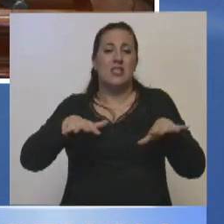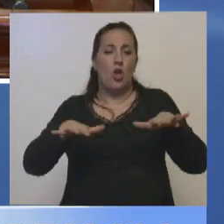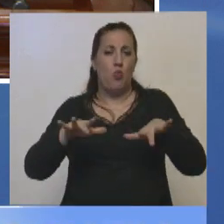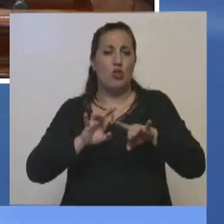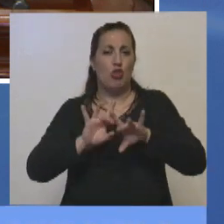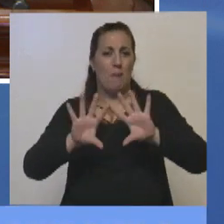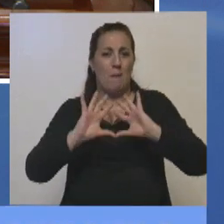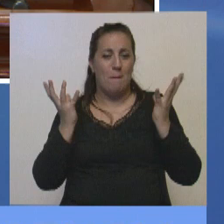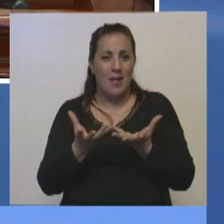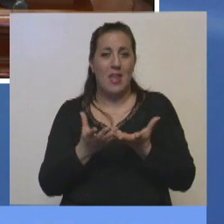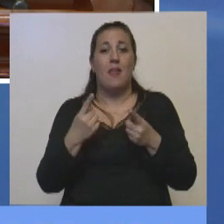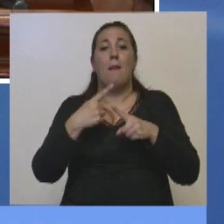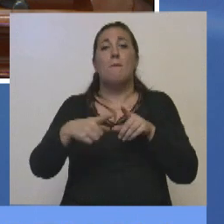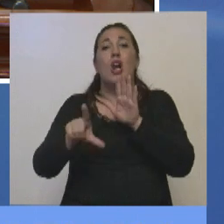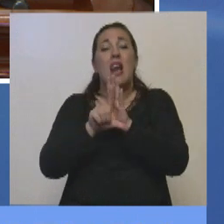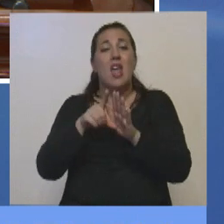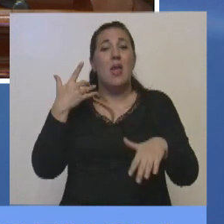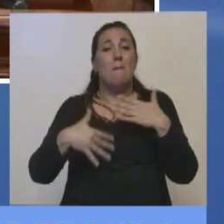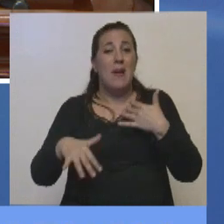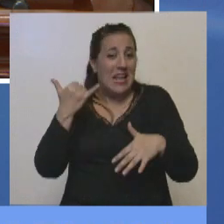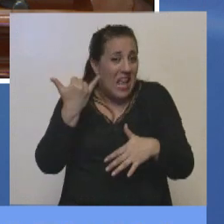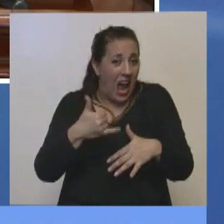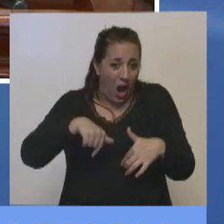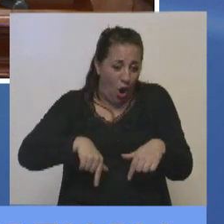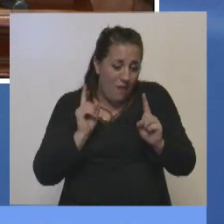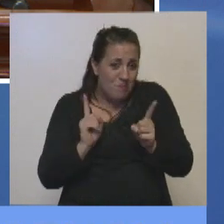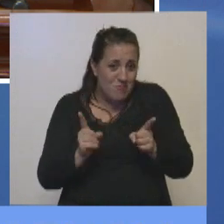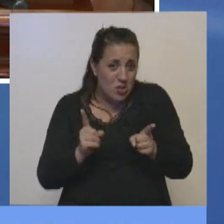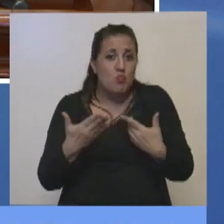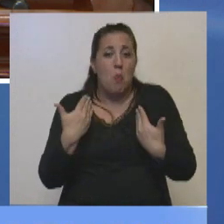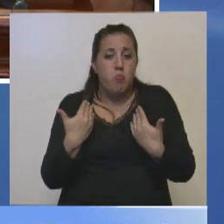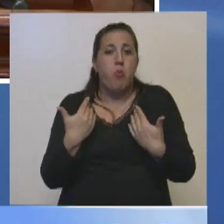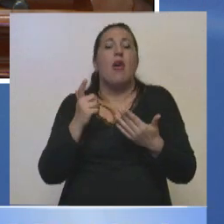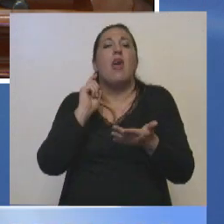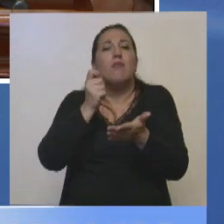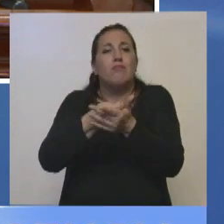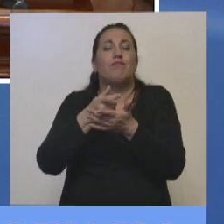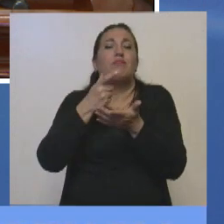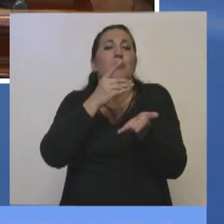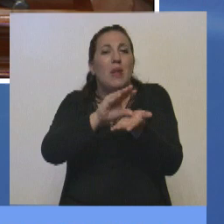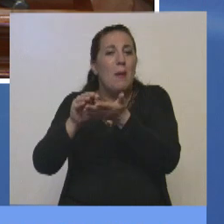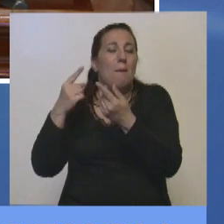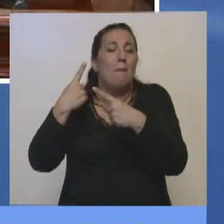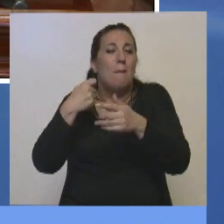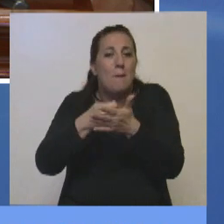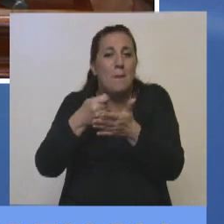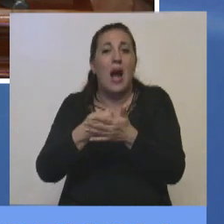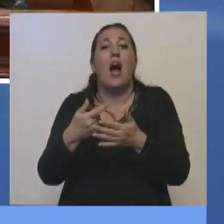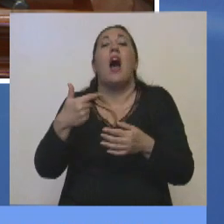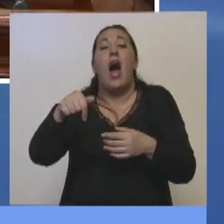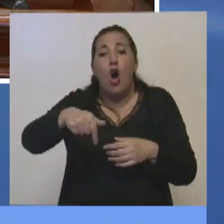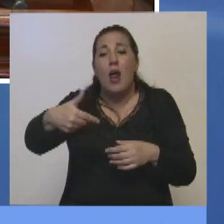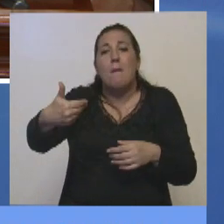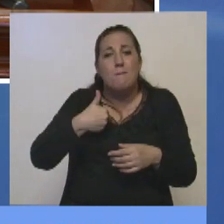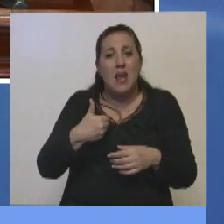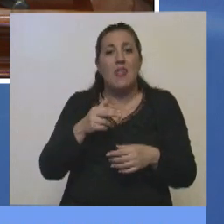en virtud de la ley de emergencia que tenemos hoy vigente que le da posibilidad de reestructurar partidas nos pide que la autorice